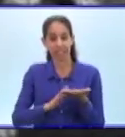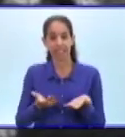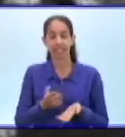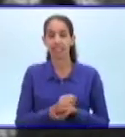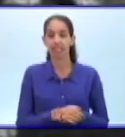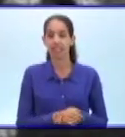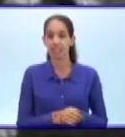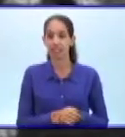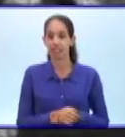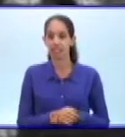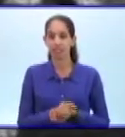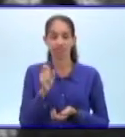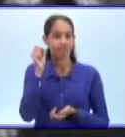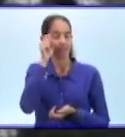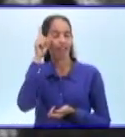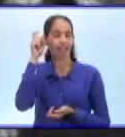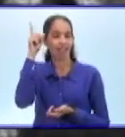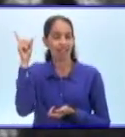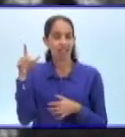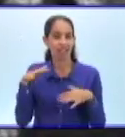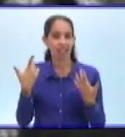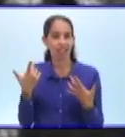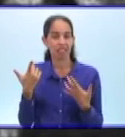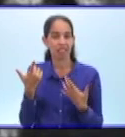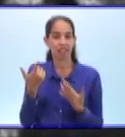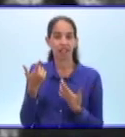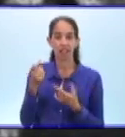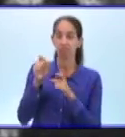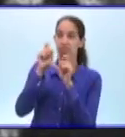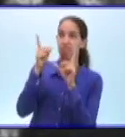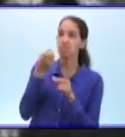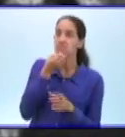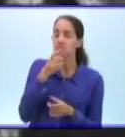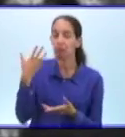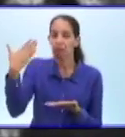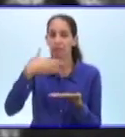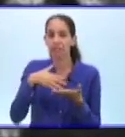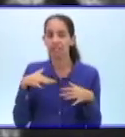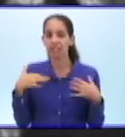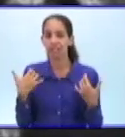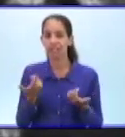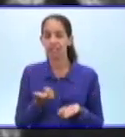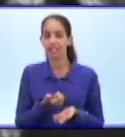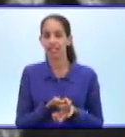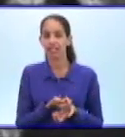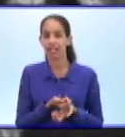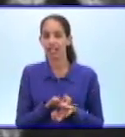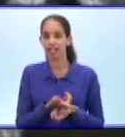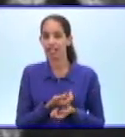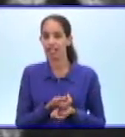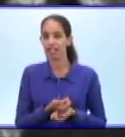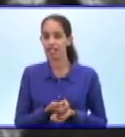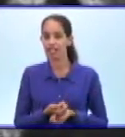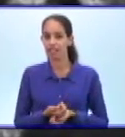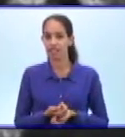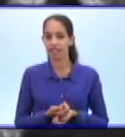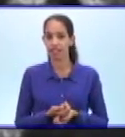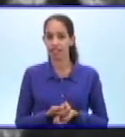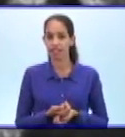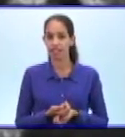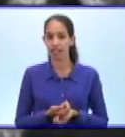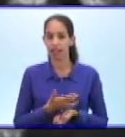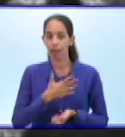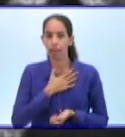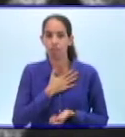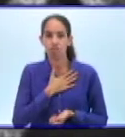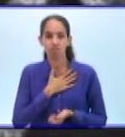potencia de creación que en las alturas mi fuerza mide y mi poder